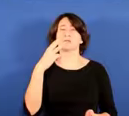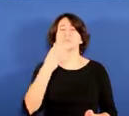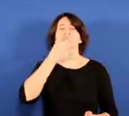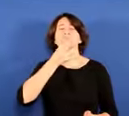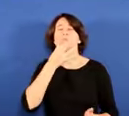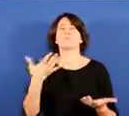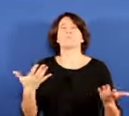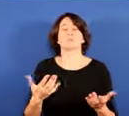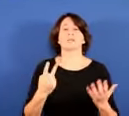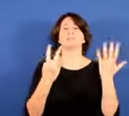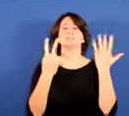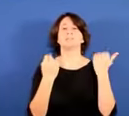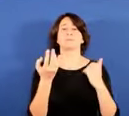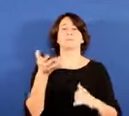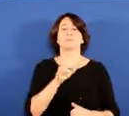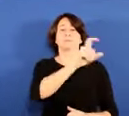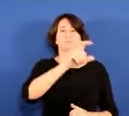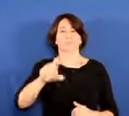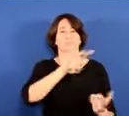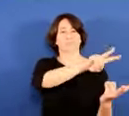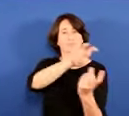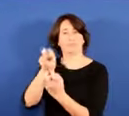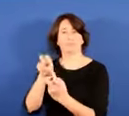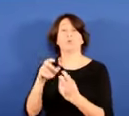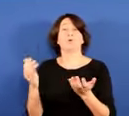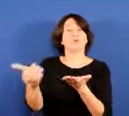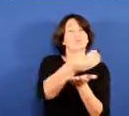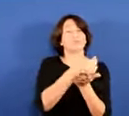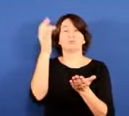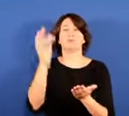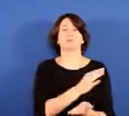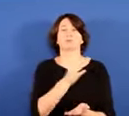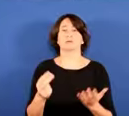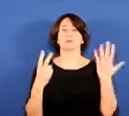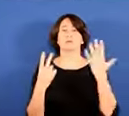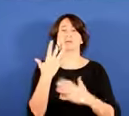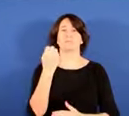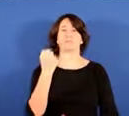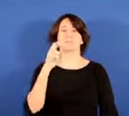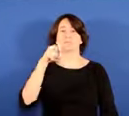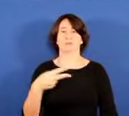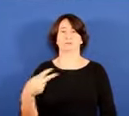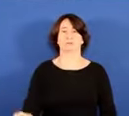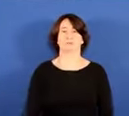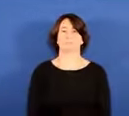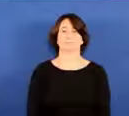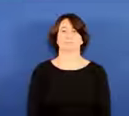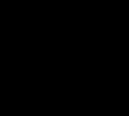la previsión es llegar para 2013 a 7.500 contribuyentes y 75 millones de euros.